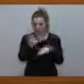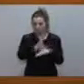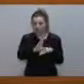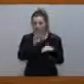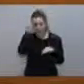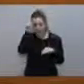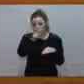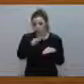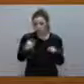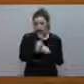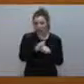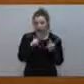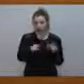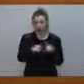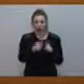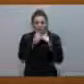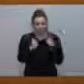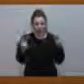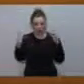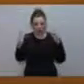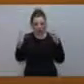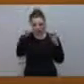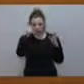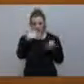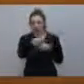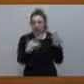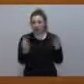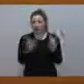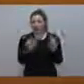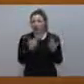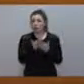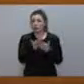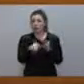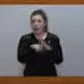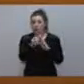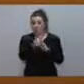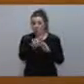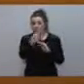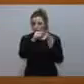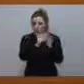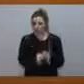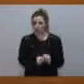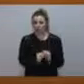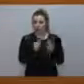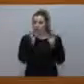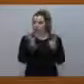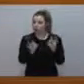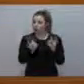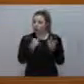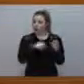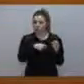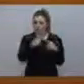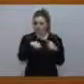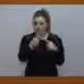queden, como digo, en el limbo durante un año. Hemos hecho una proposición no de ley y, por supuesto, la llevaremos a la siguiente comisión